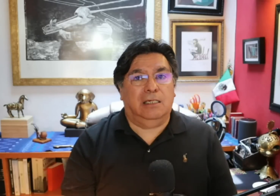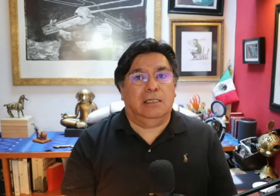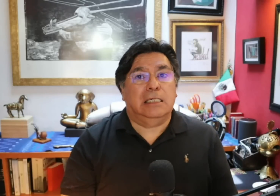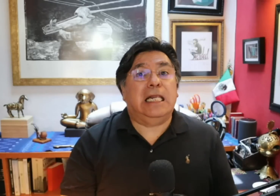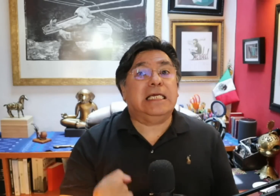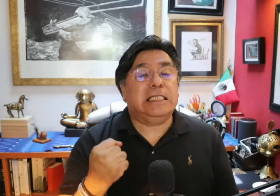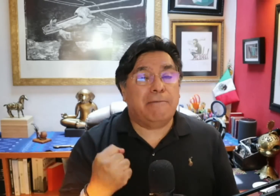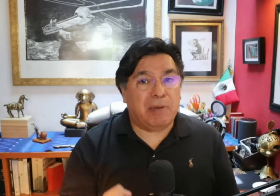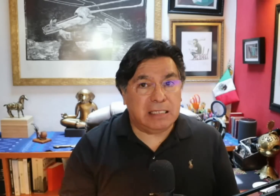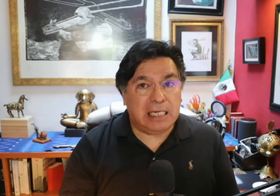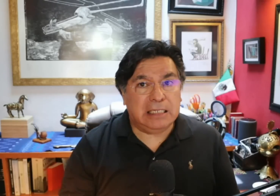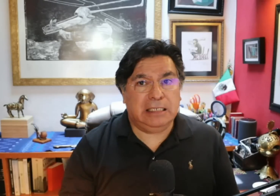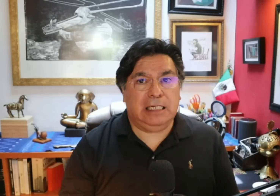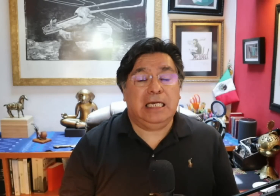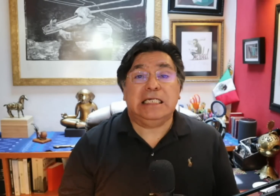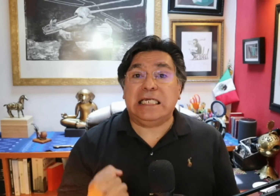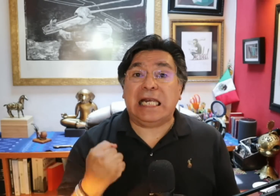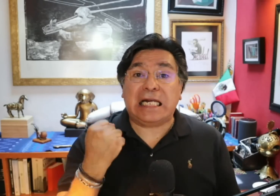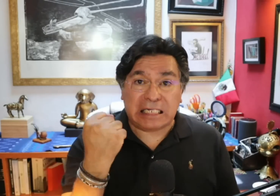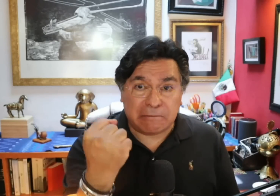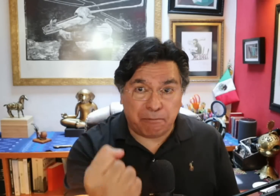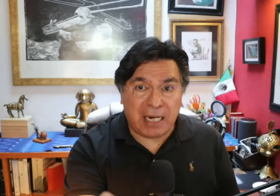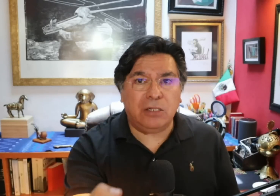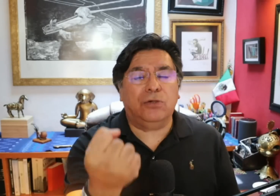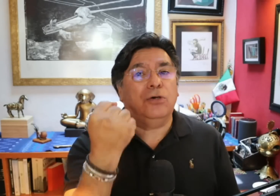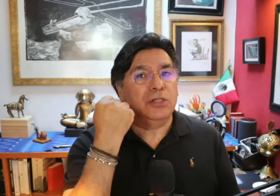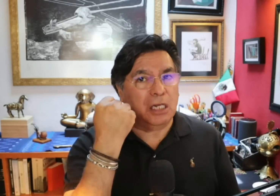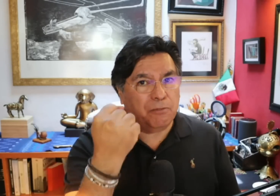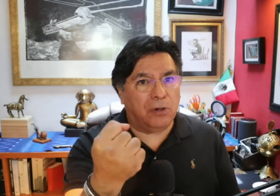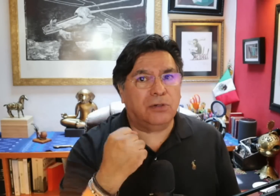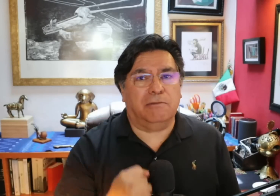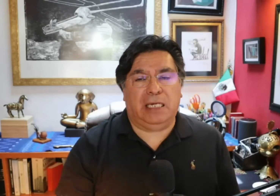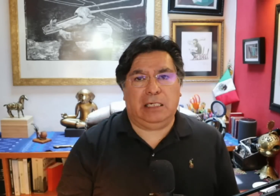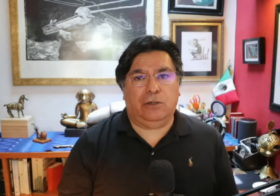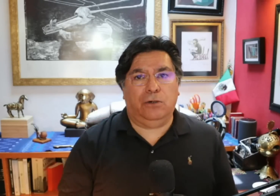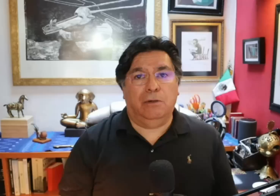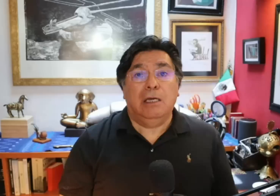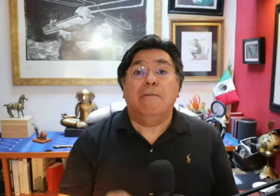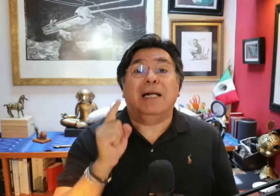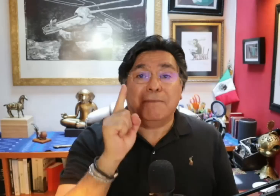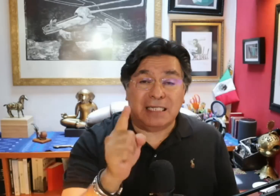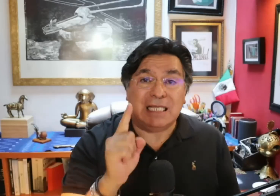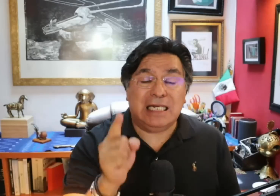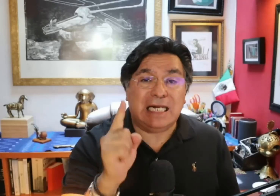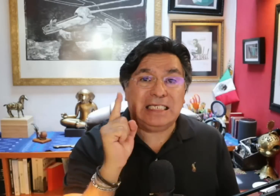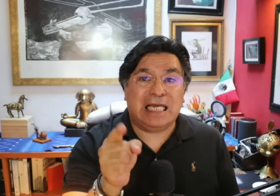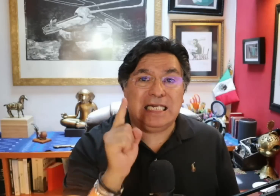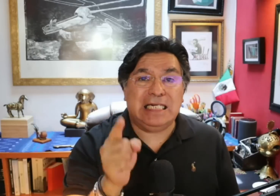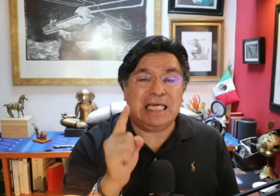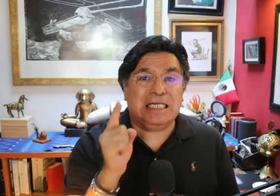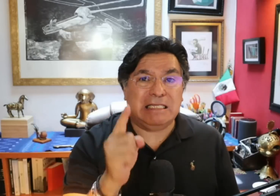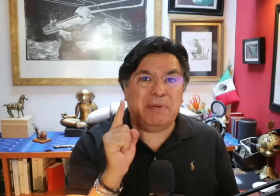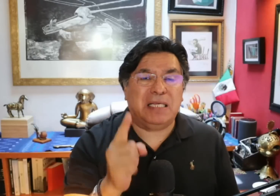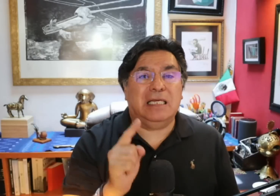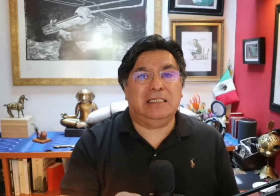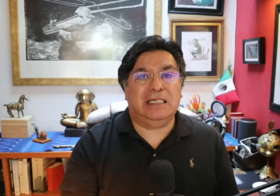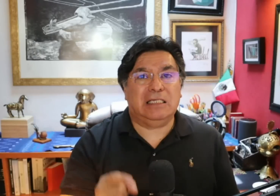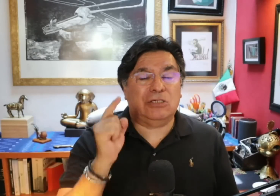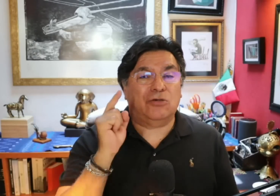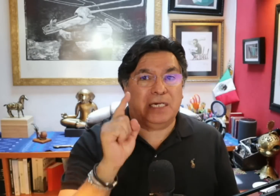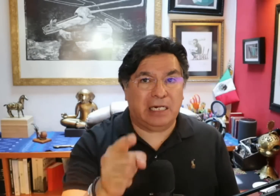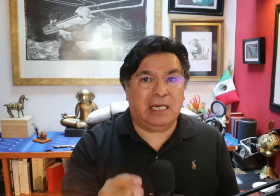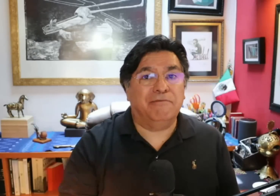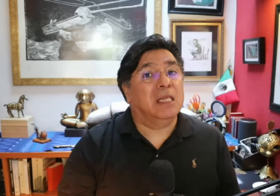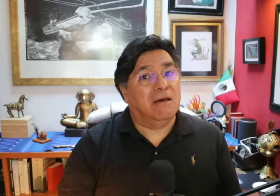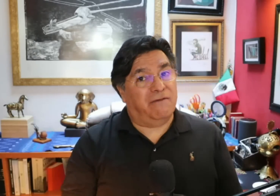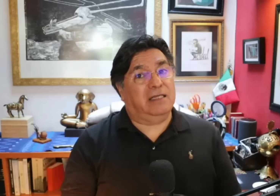autoridad, la independencia y el respaldo del pueblo de México para mantener esta línea de independencia y